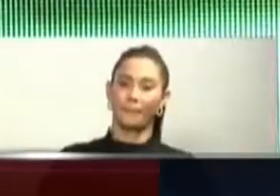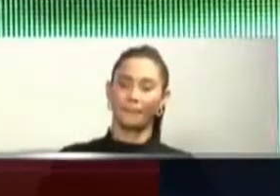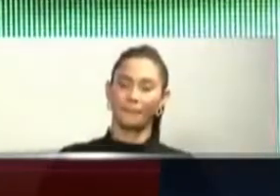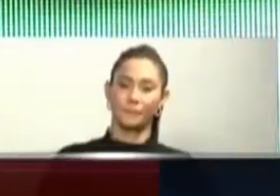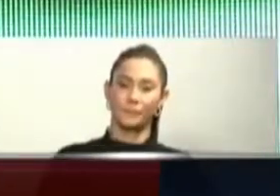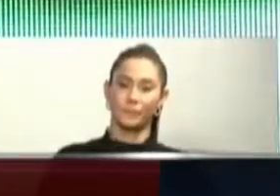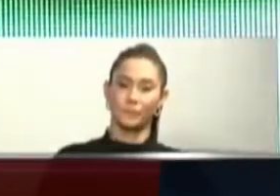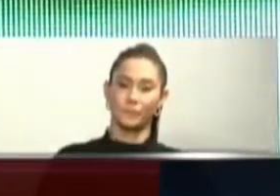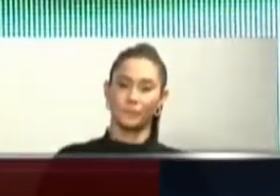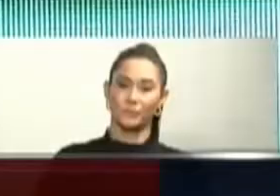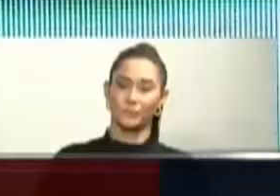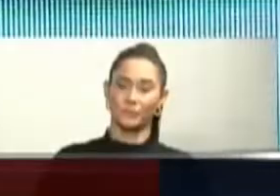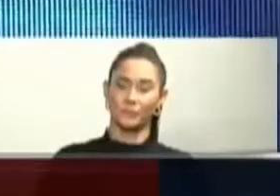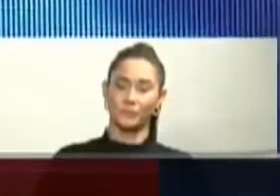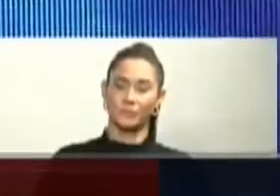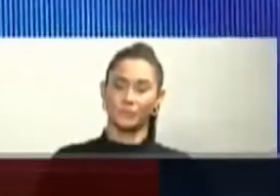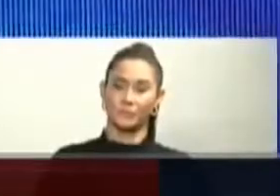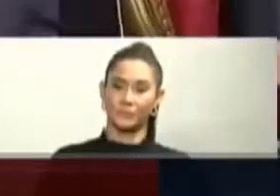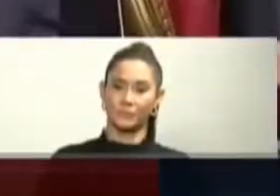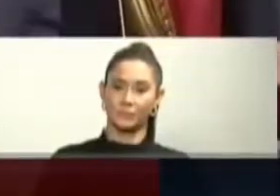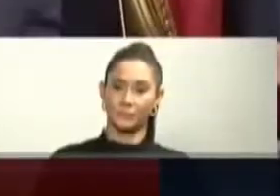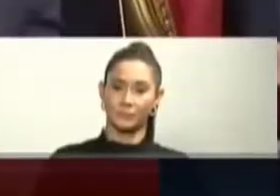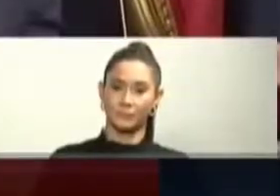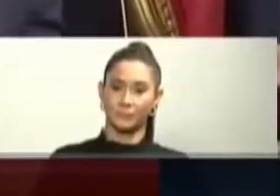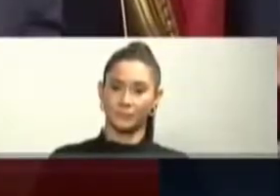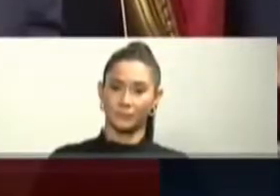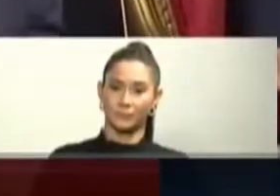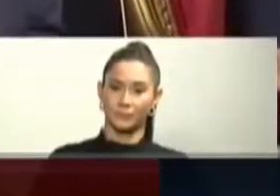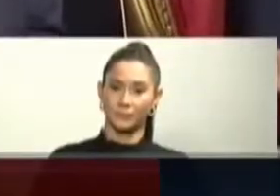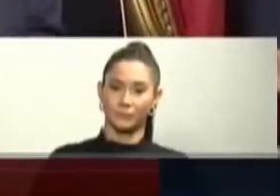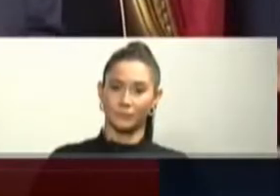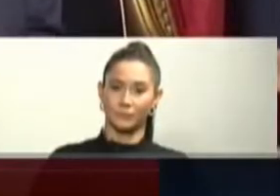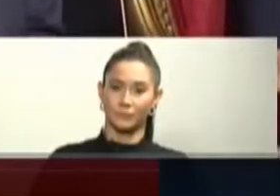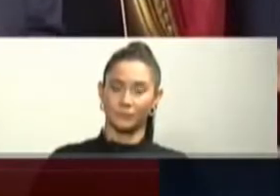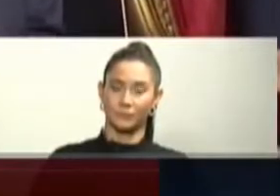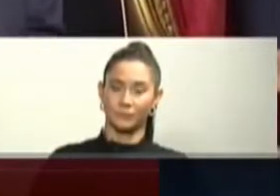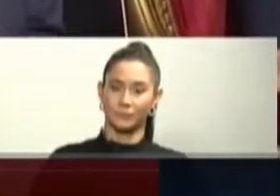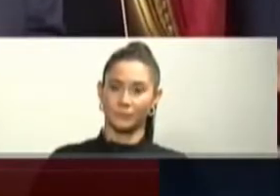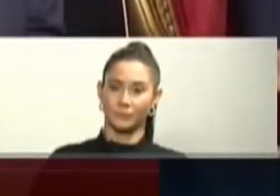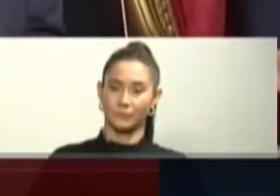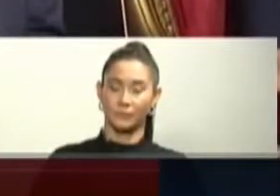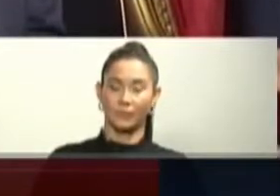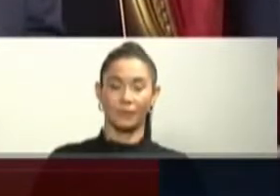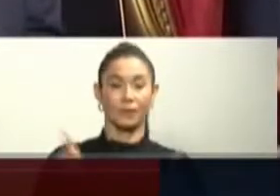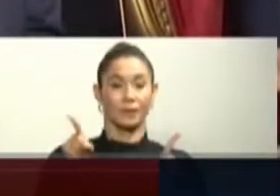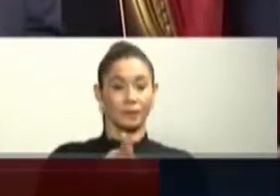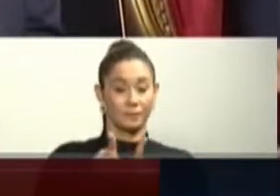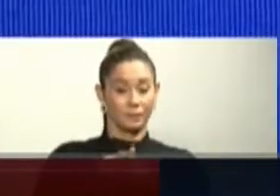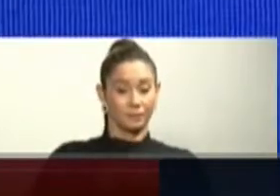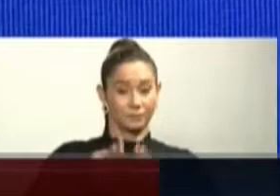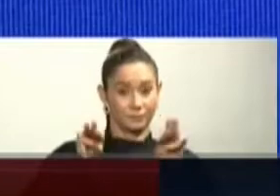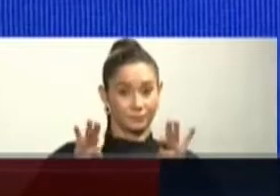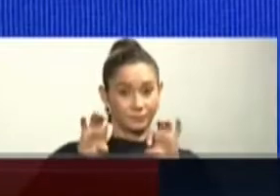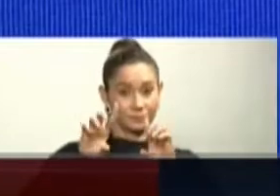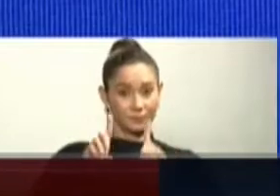Mi distinguido amigo, el gran educador, doctor Roberto